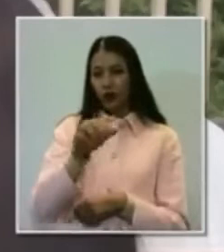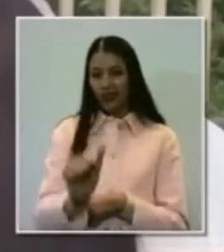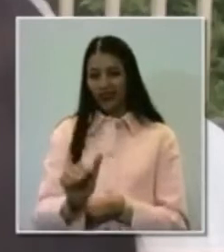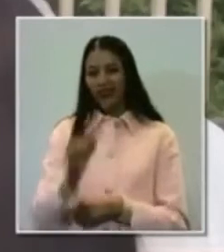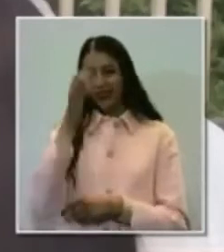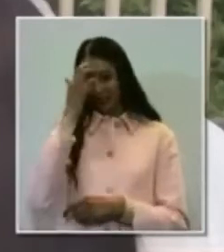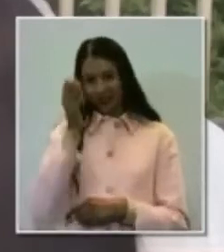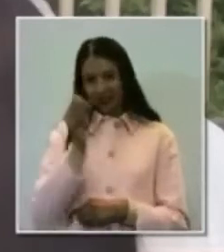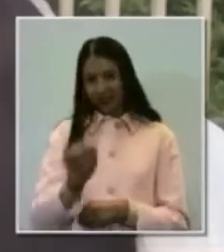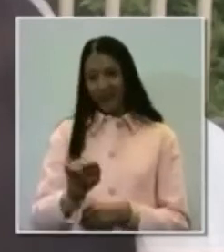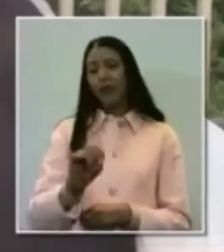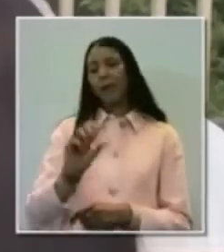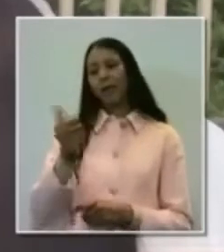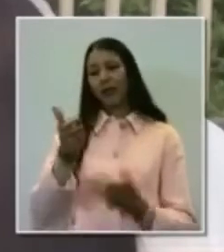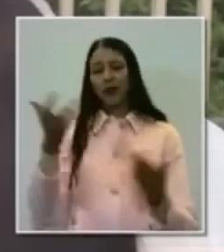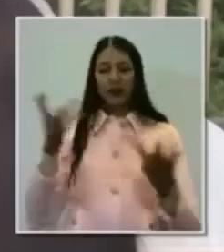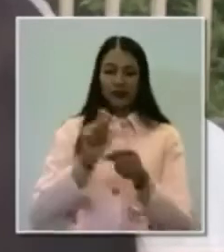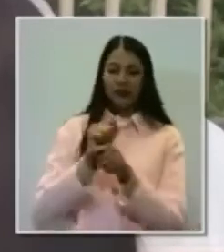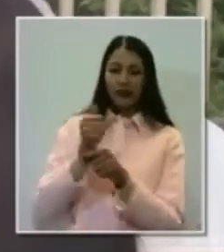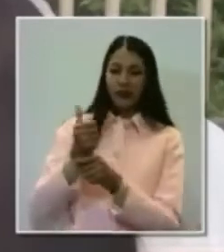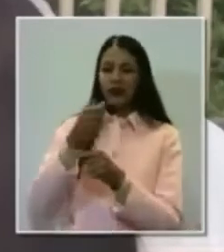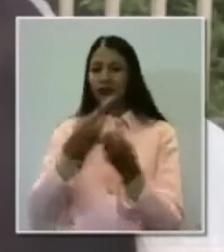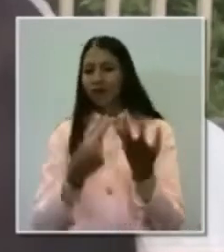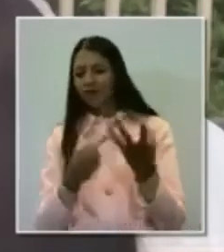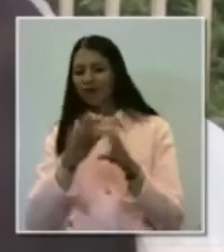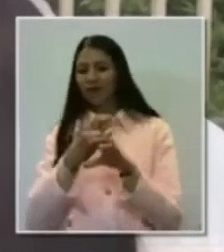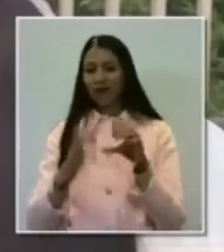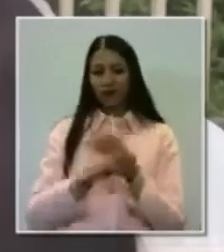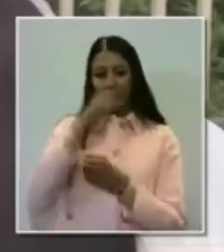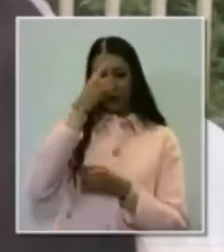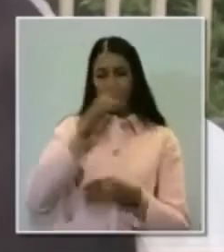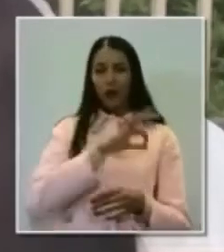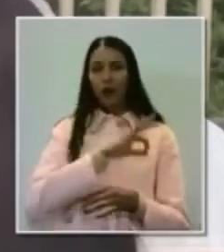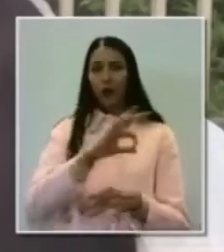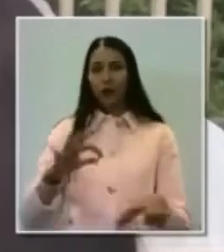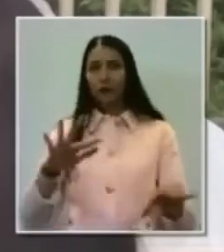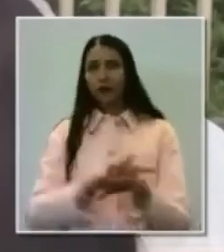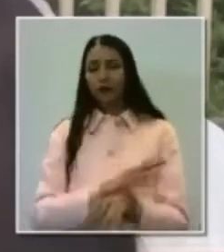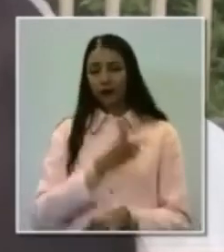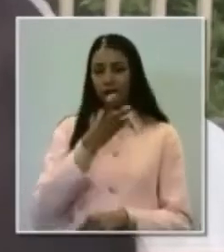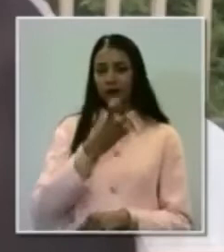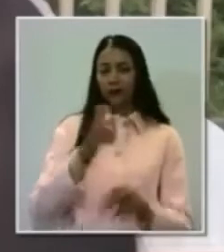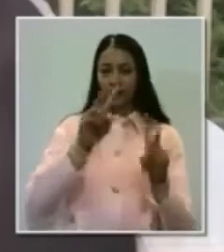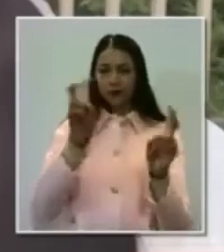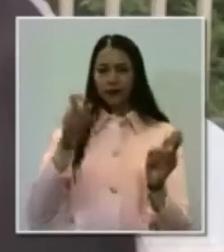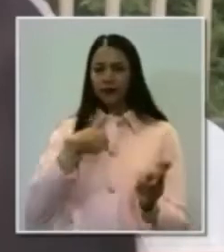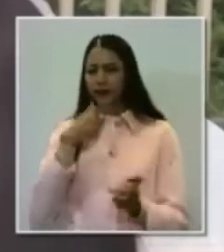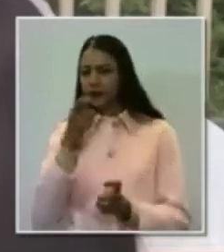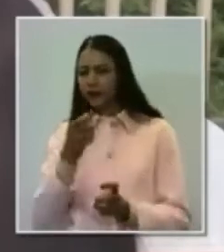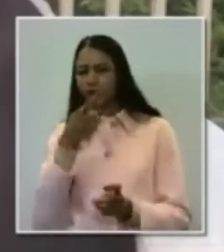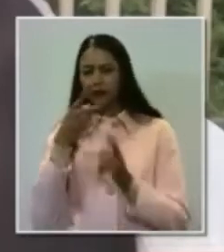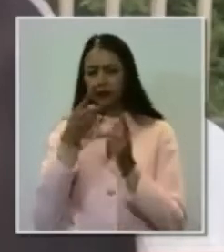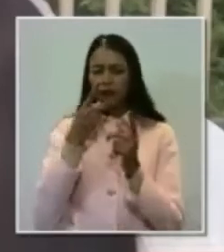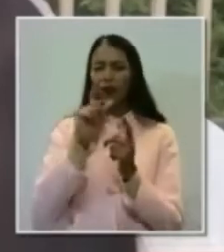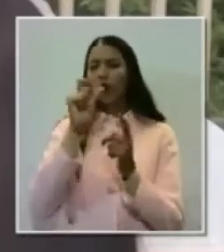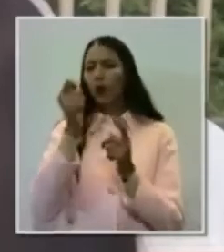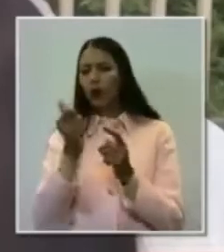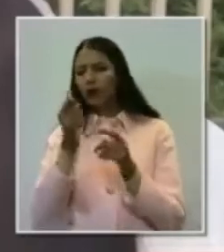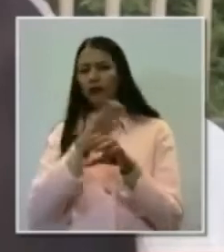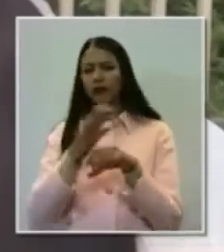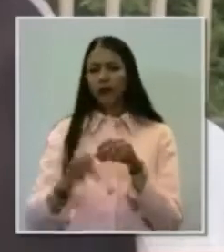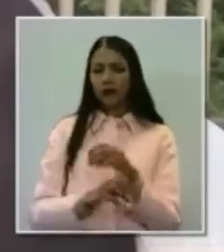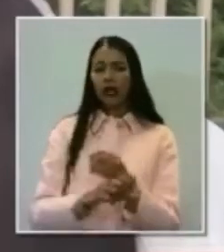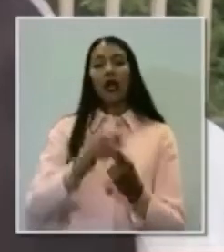estamos implementando otras acciones para poder redireccionar esta parte. ¿A qué me refiero con otras acciones? Hay algunas